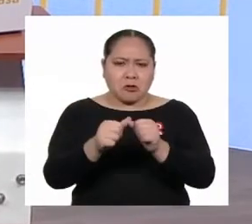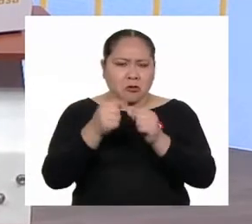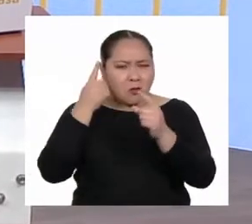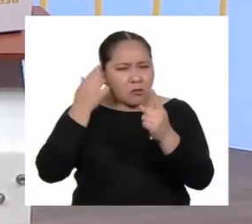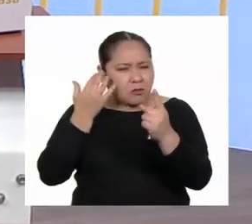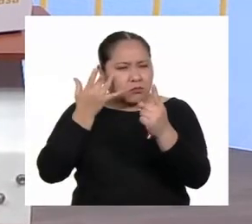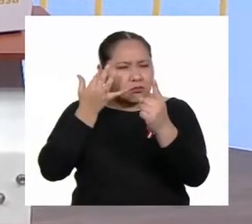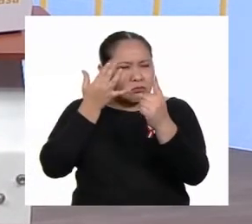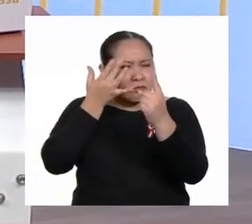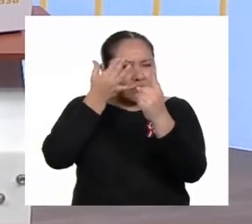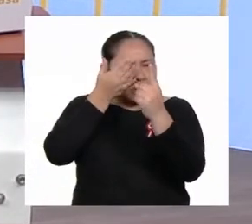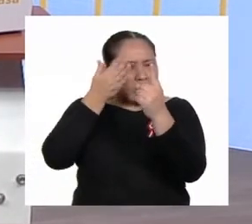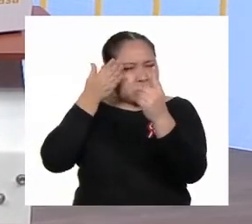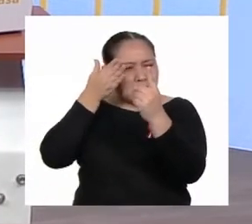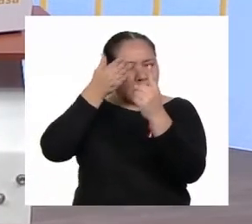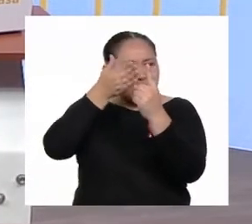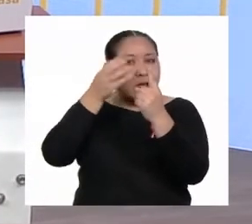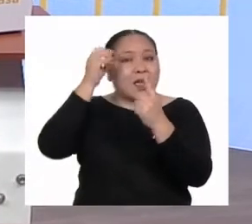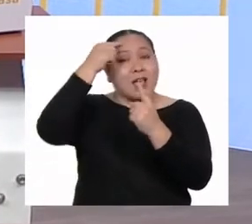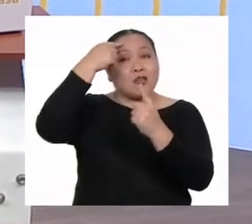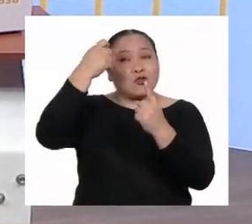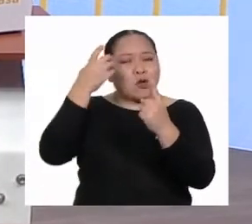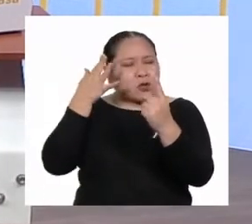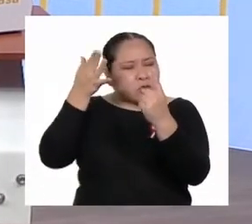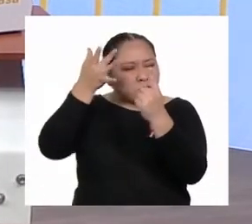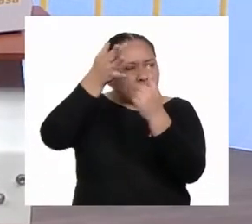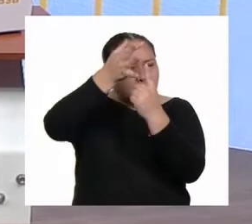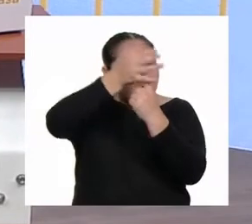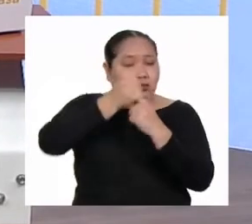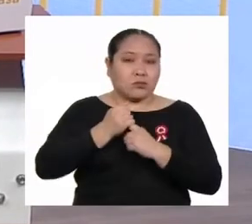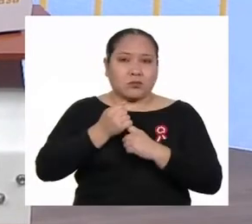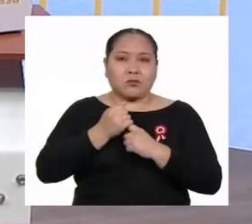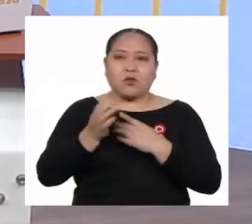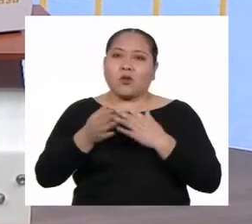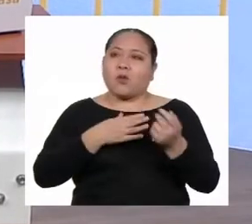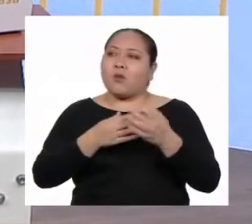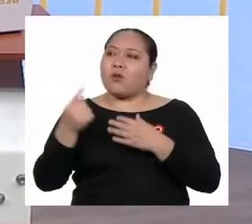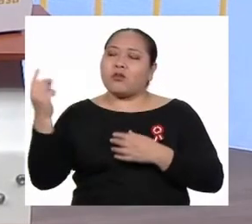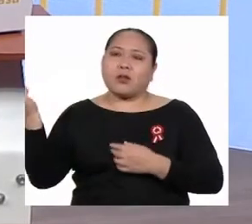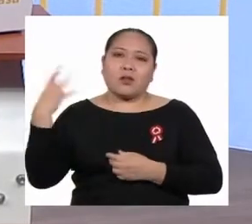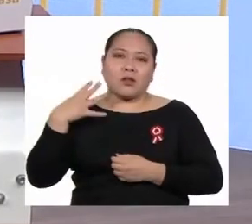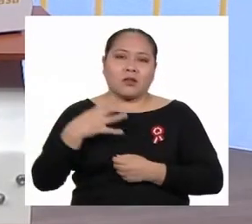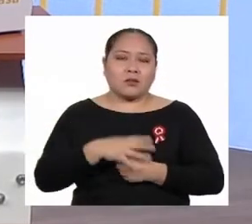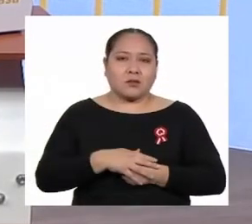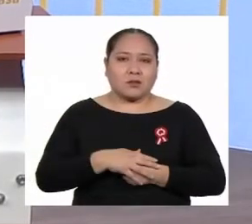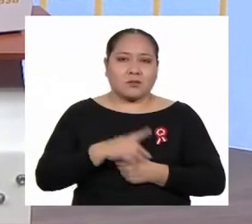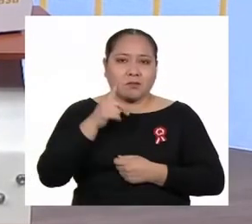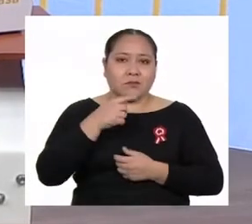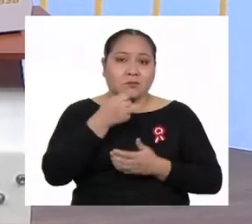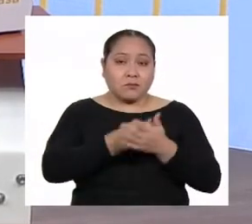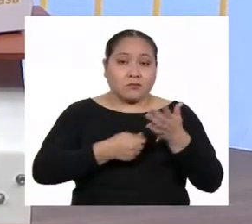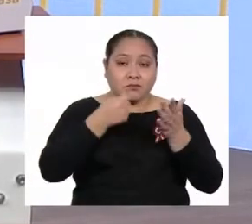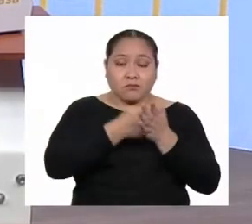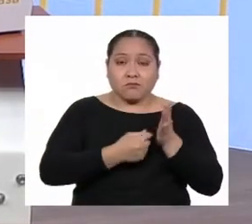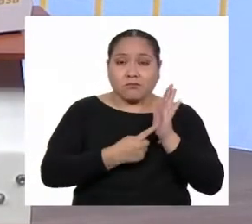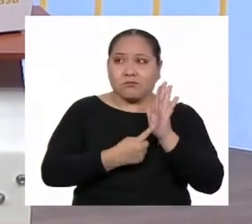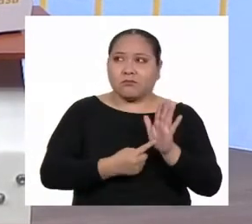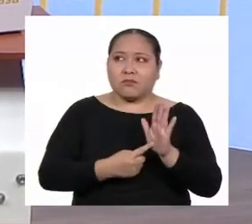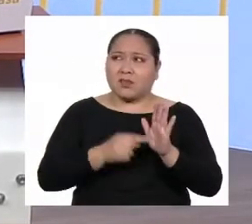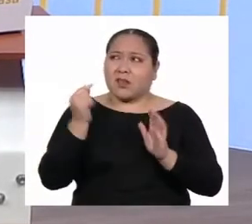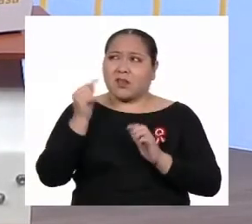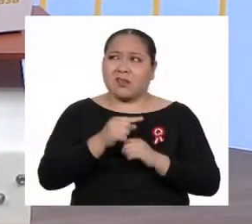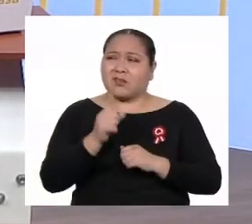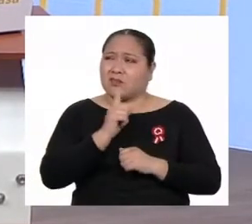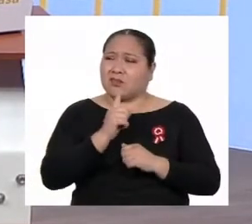sus sueños, aún con todo en contra. Eso demuestra su perseverancia. Pero no es lo ideal, ¿no?